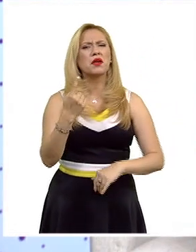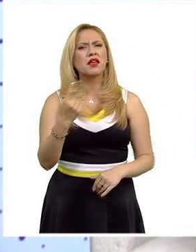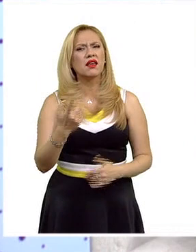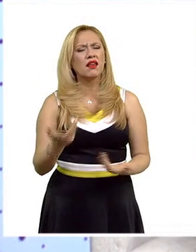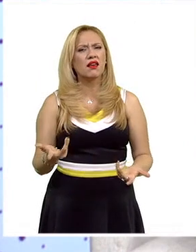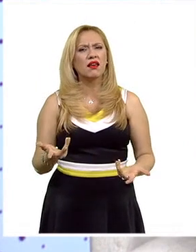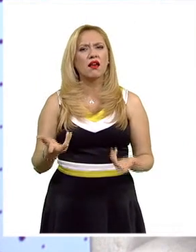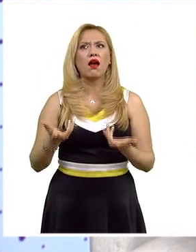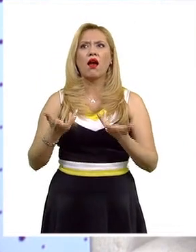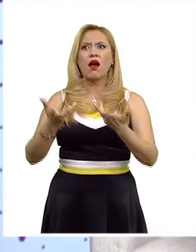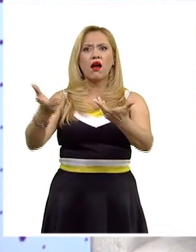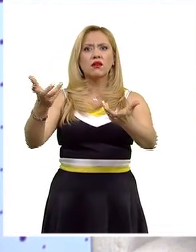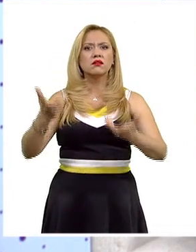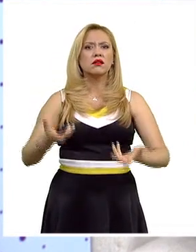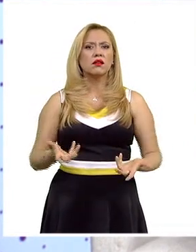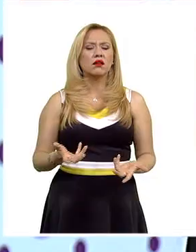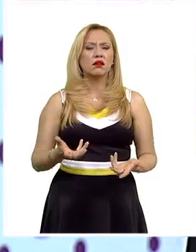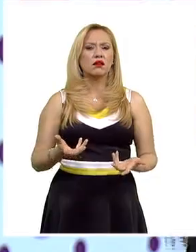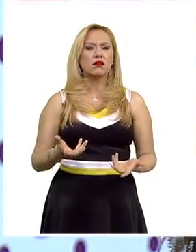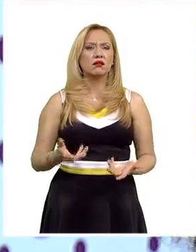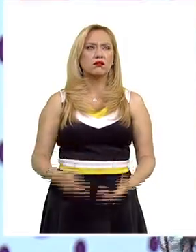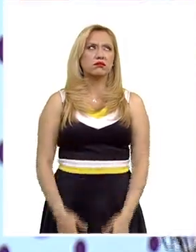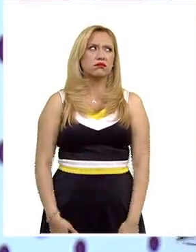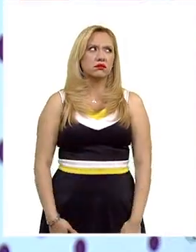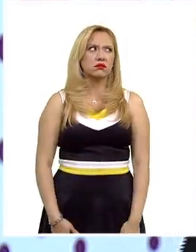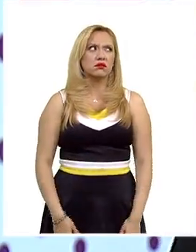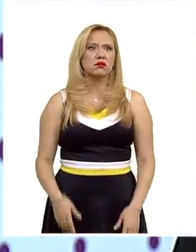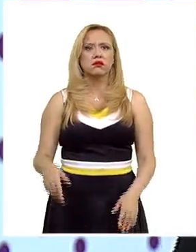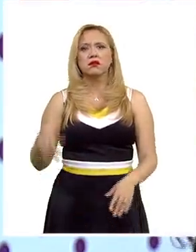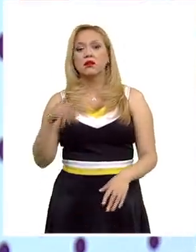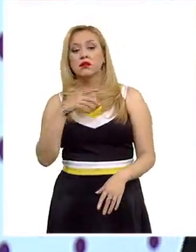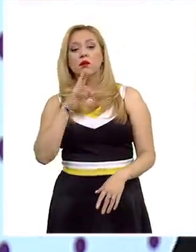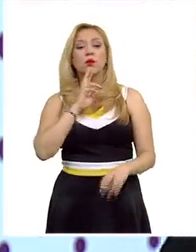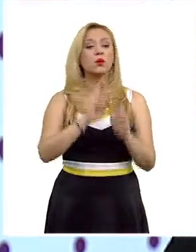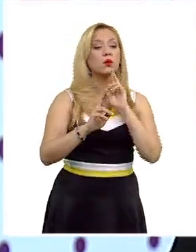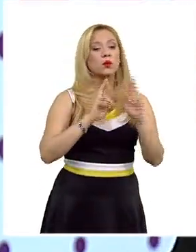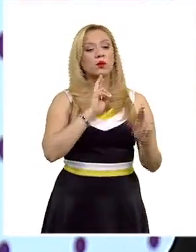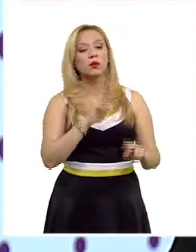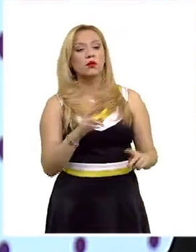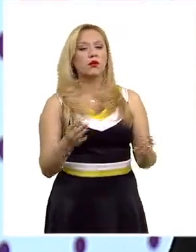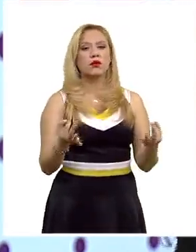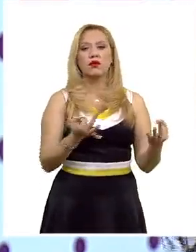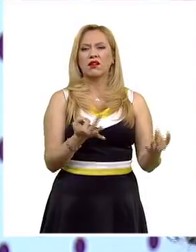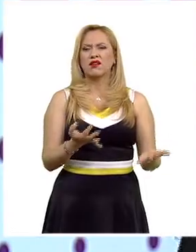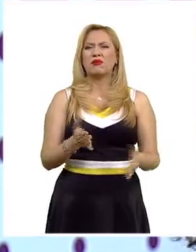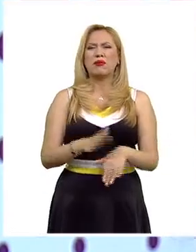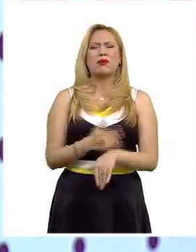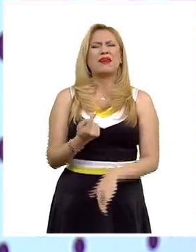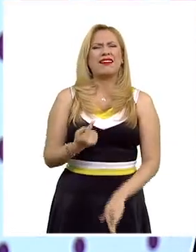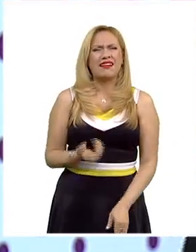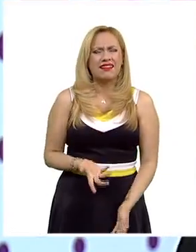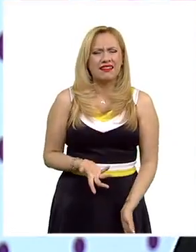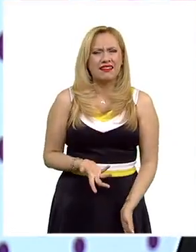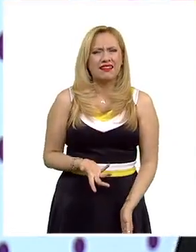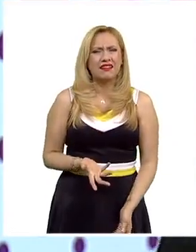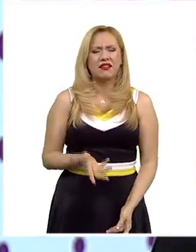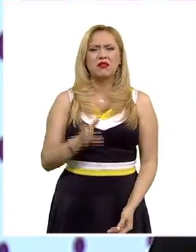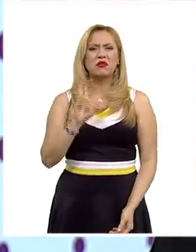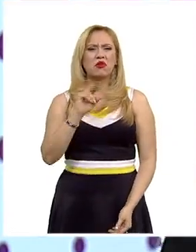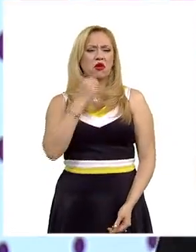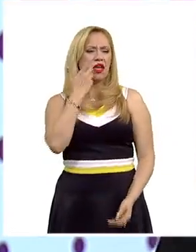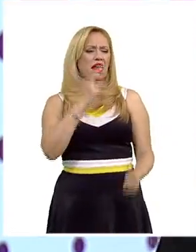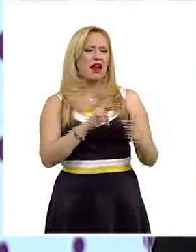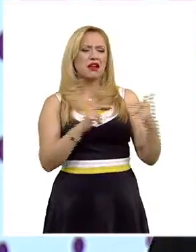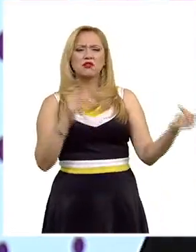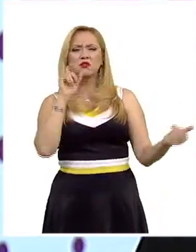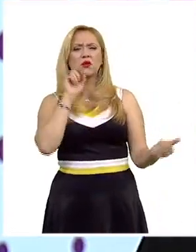calle se da el acoso callejero. Si no tienen, como decía Nicole, ningún interés de hacer algo, de relacionarse, y se puso en debate